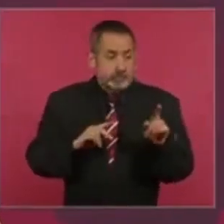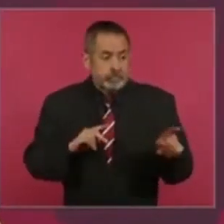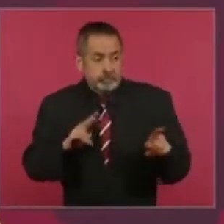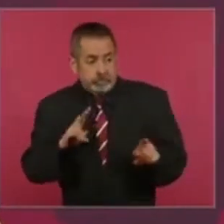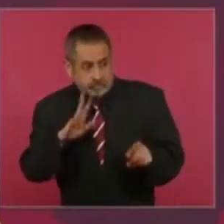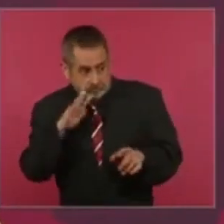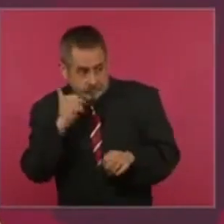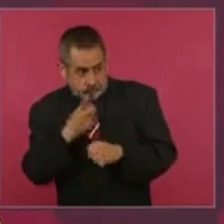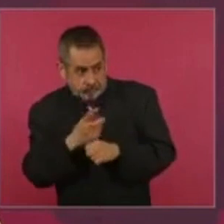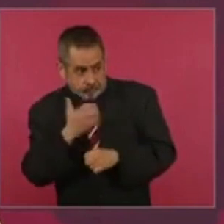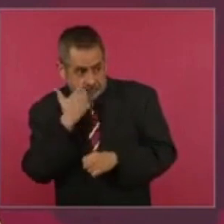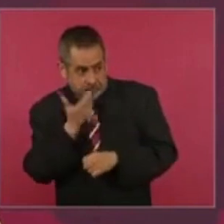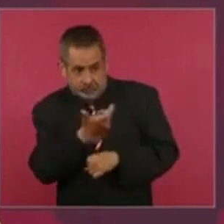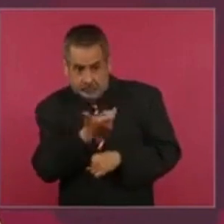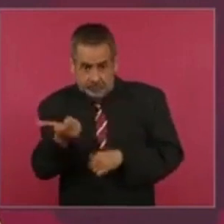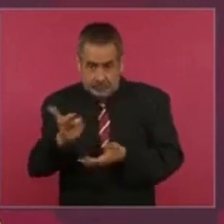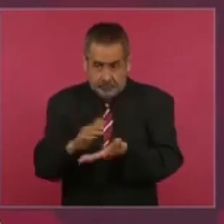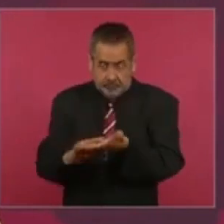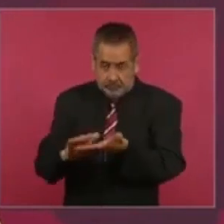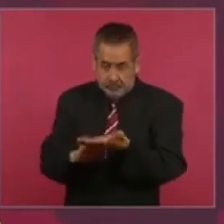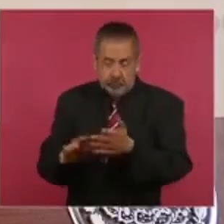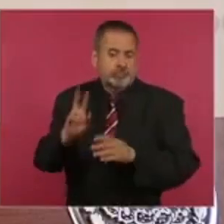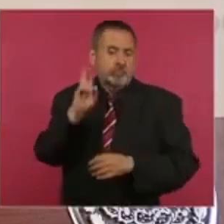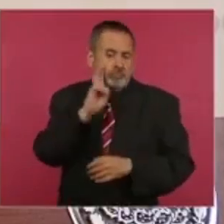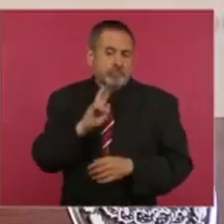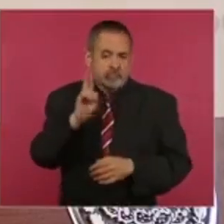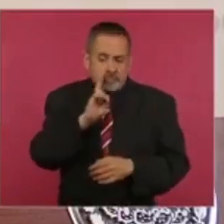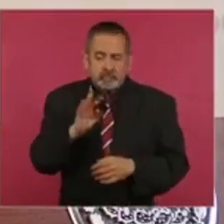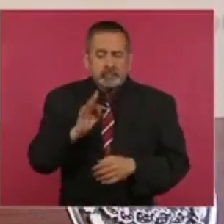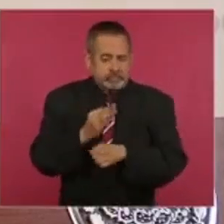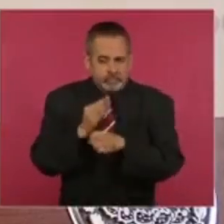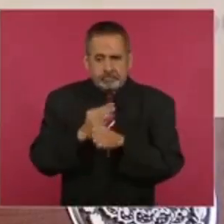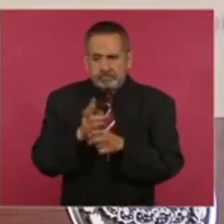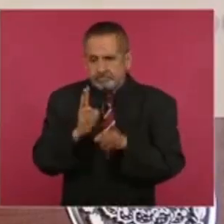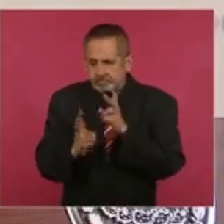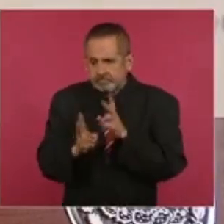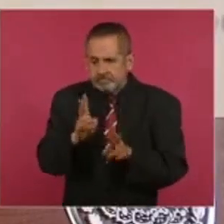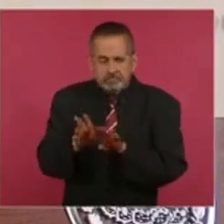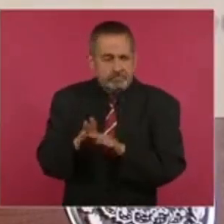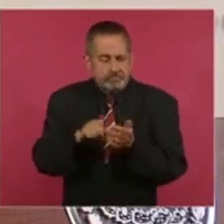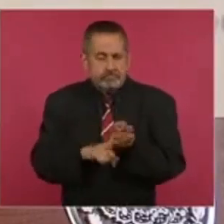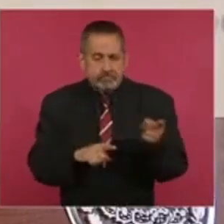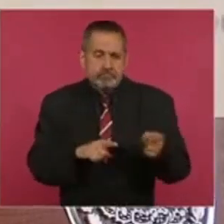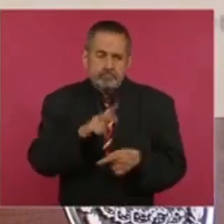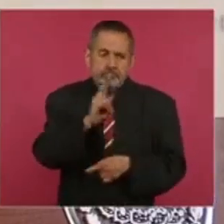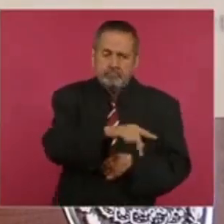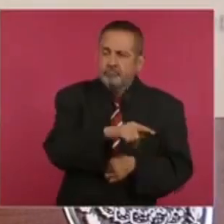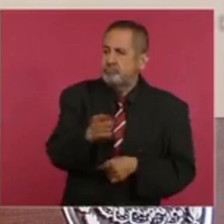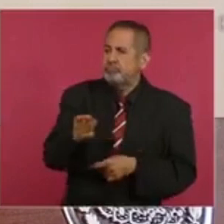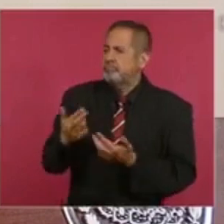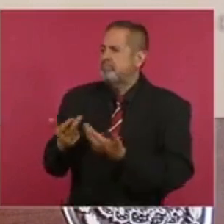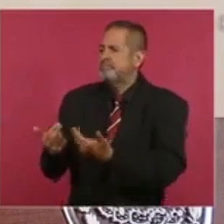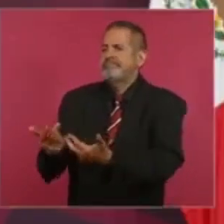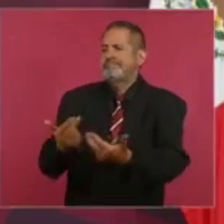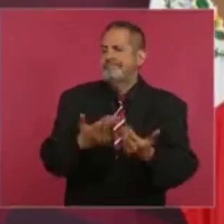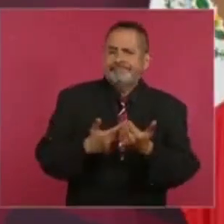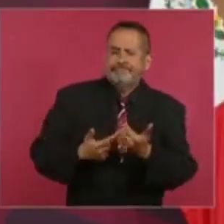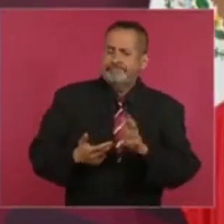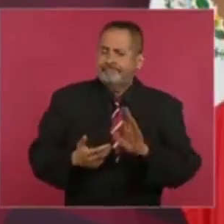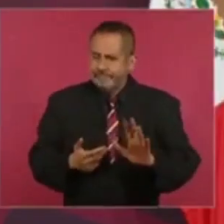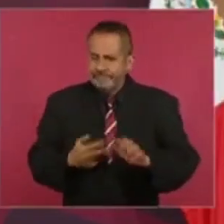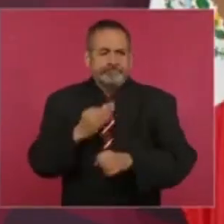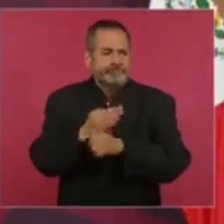la empresa para remediar los daños causados. En eso